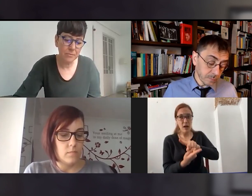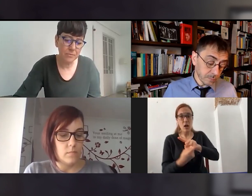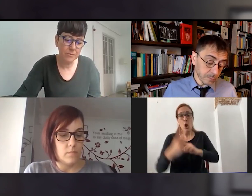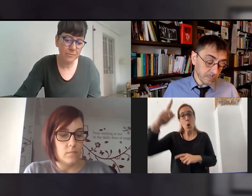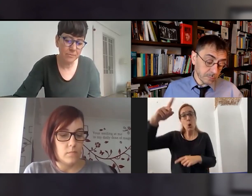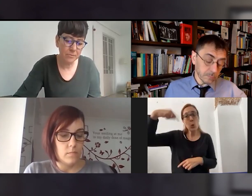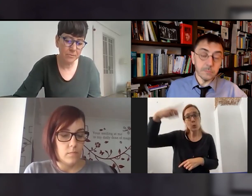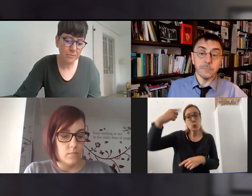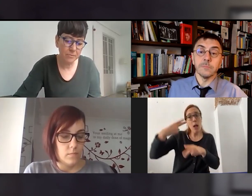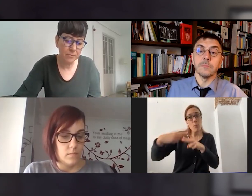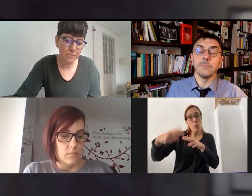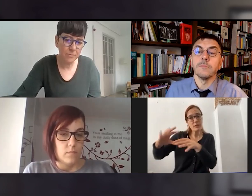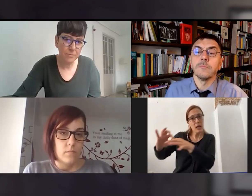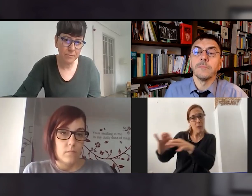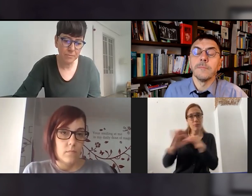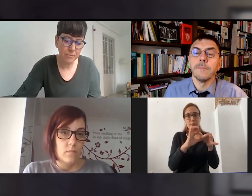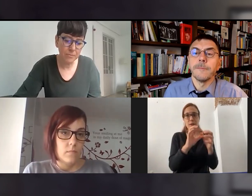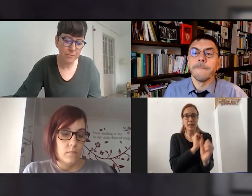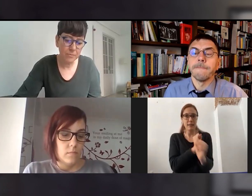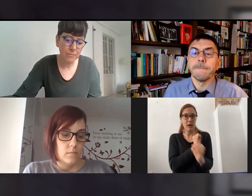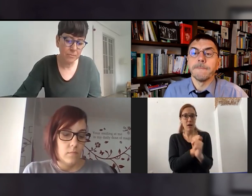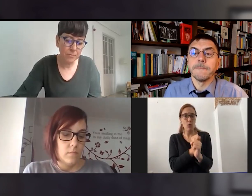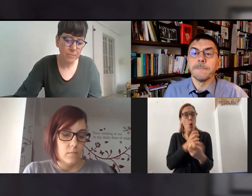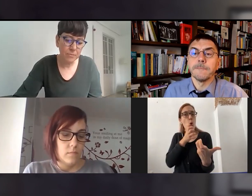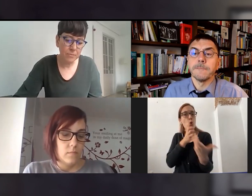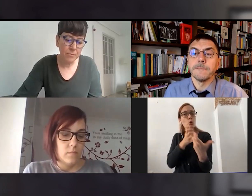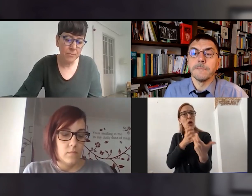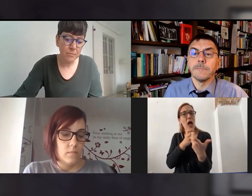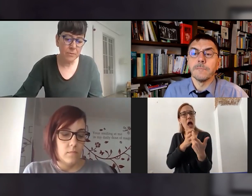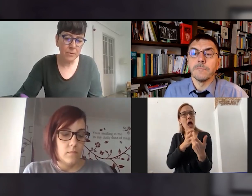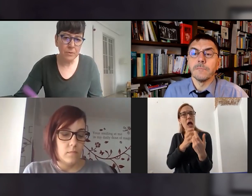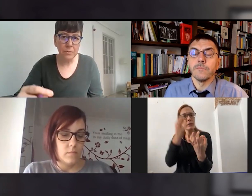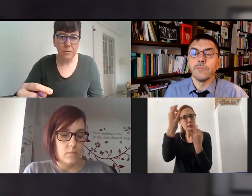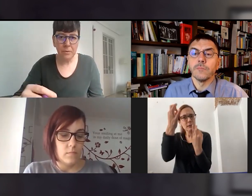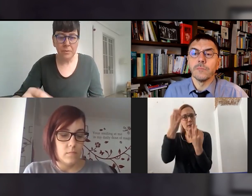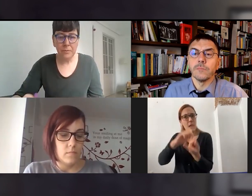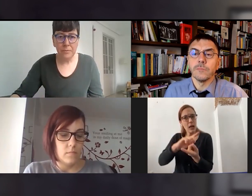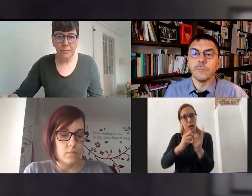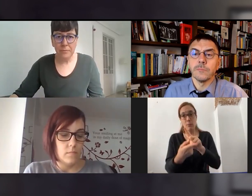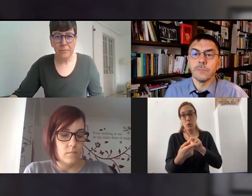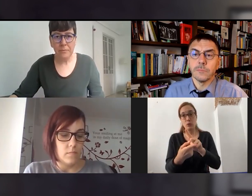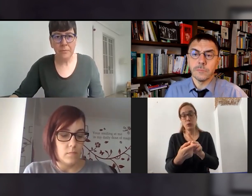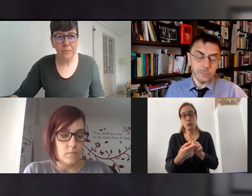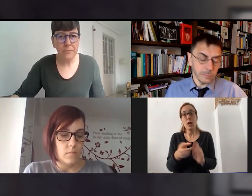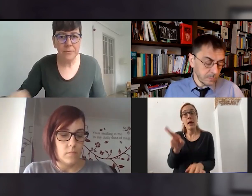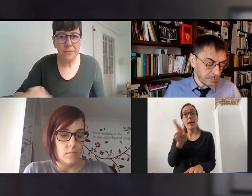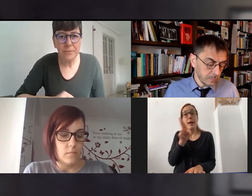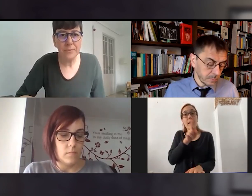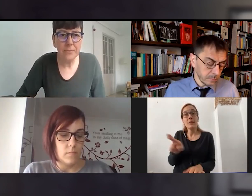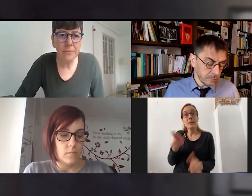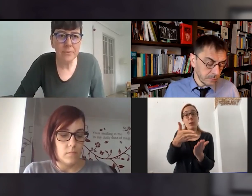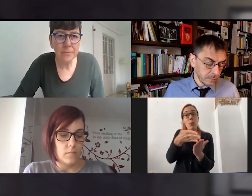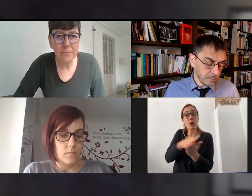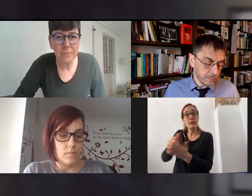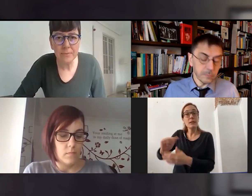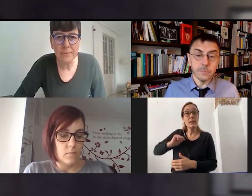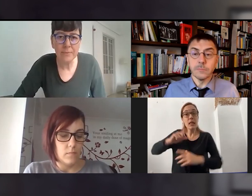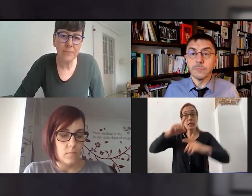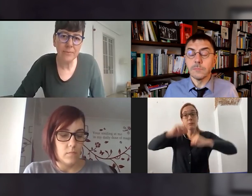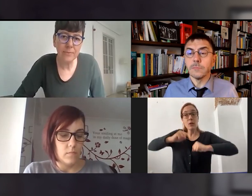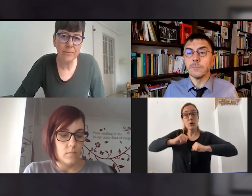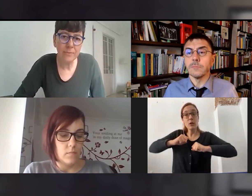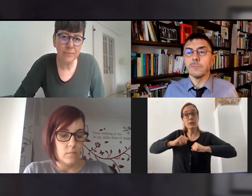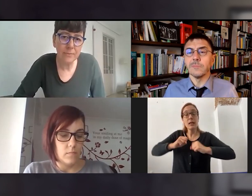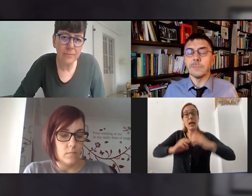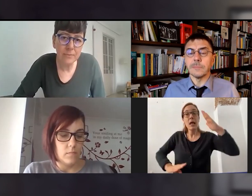ligar además a la lucha por cambios concretos. ¿Cómo evitamos que vuelvan a repetirse las muertes en las residencias de mayores? Blindándolas,